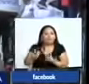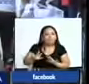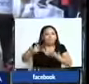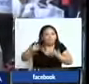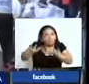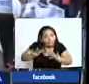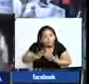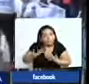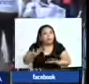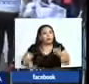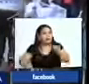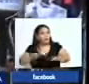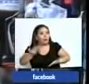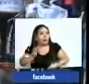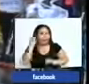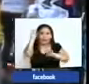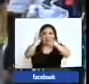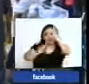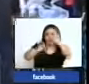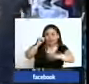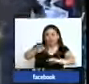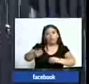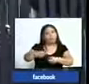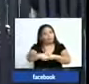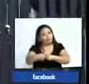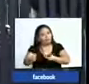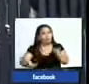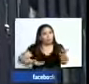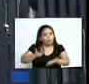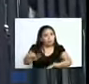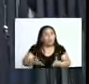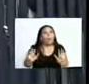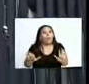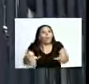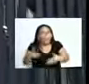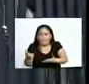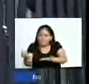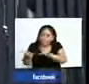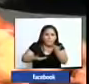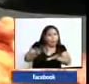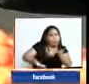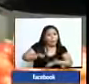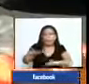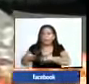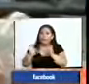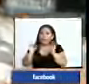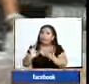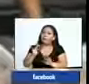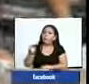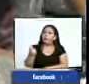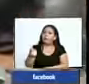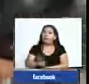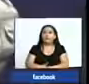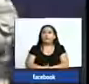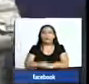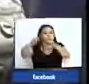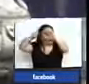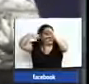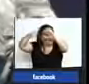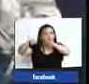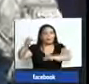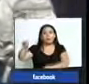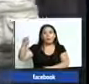están puestas en las ventas navideñas, que es cuando usualmente logran obtener mejores ganancias. Con